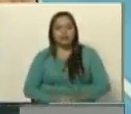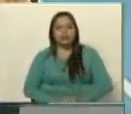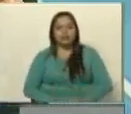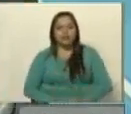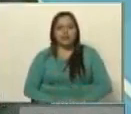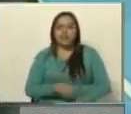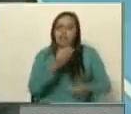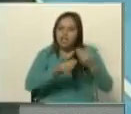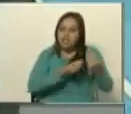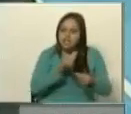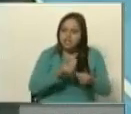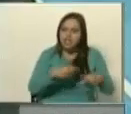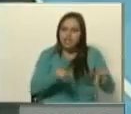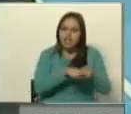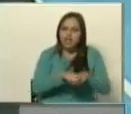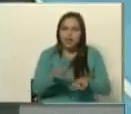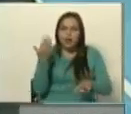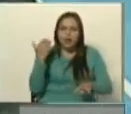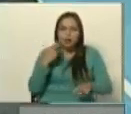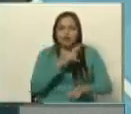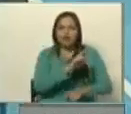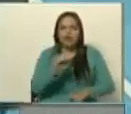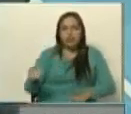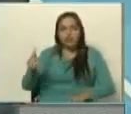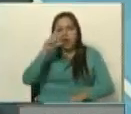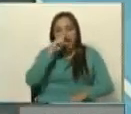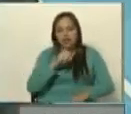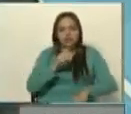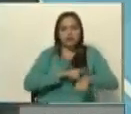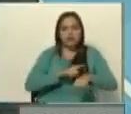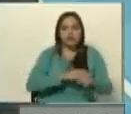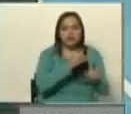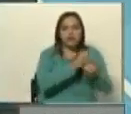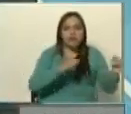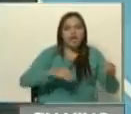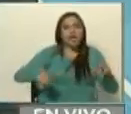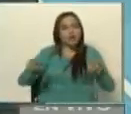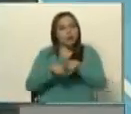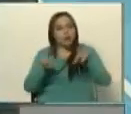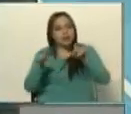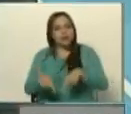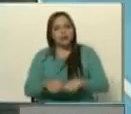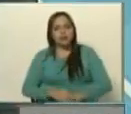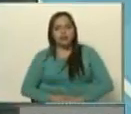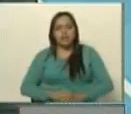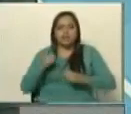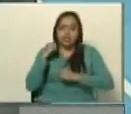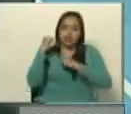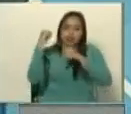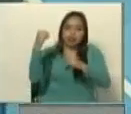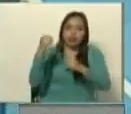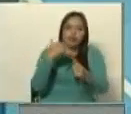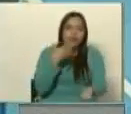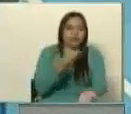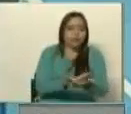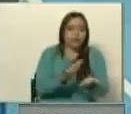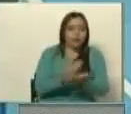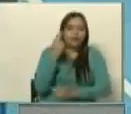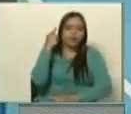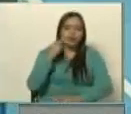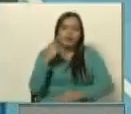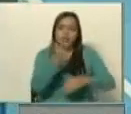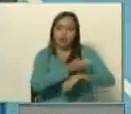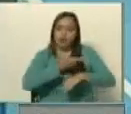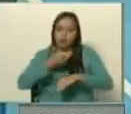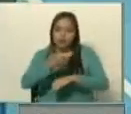hace 200 años en la gesta emancipadora e independencia, lo fue desde que el triunfo de la propuesta bolivariana de